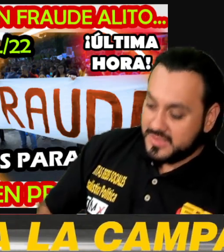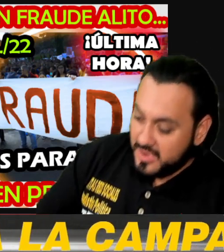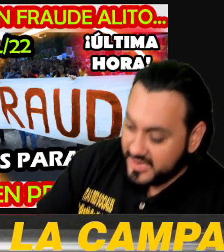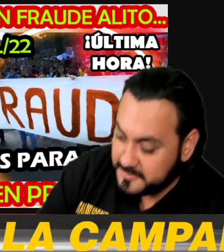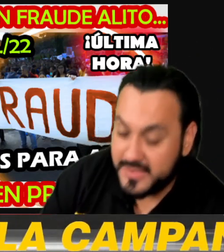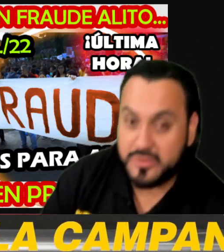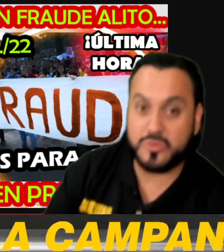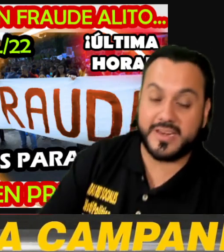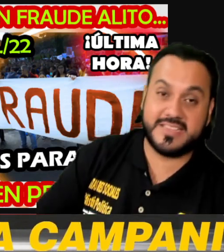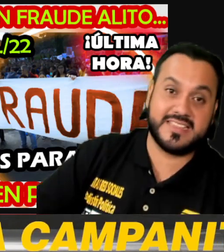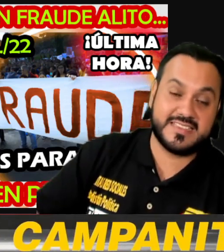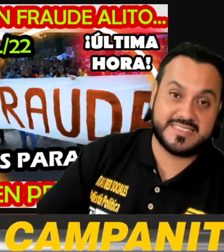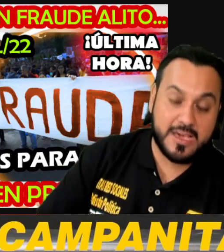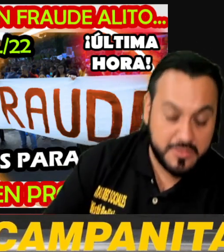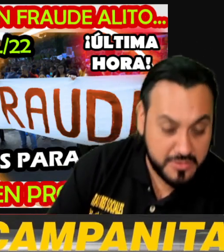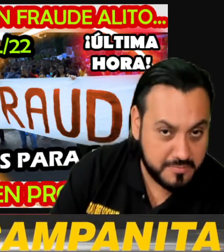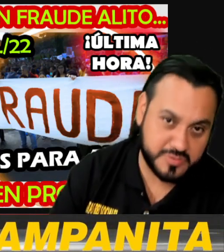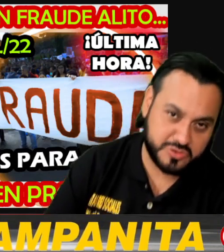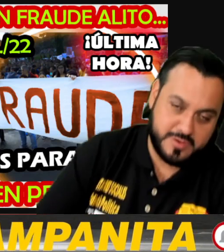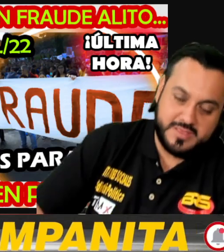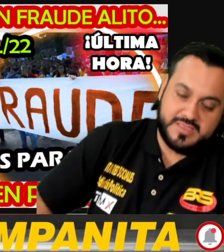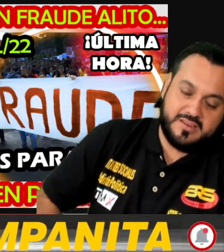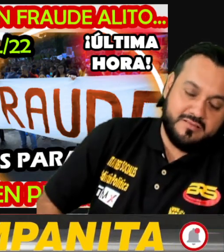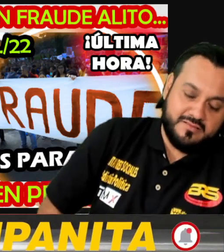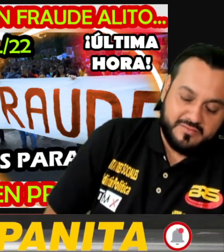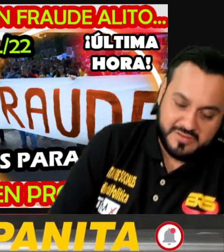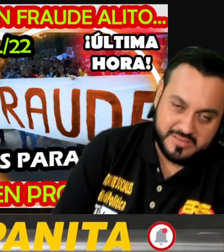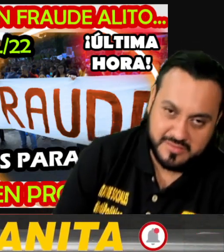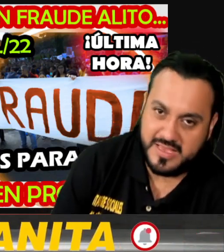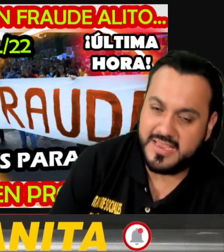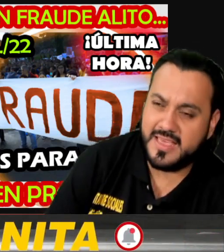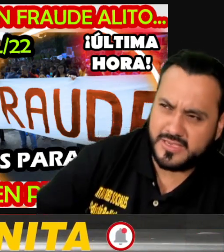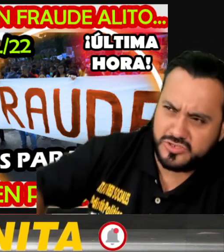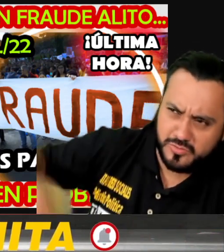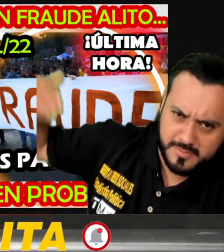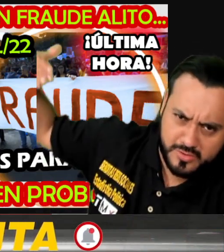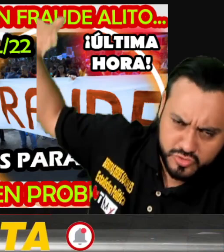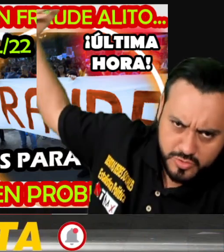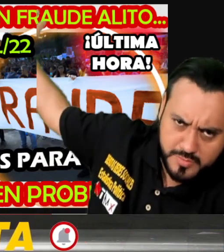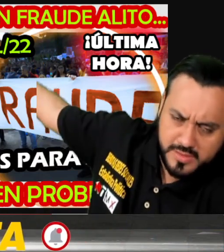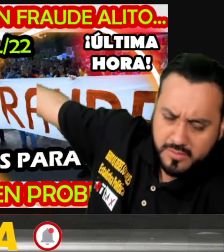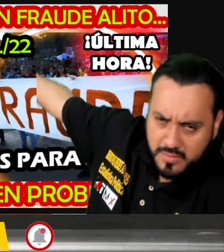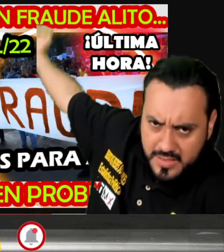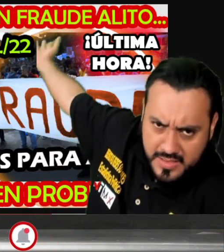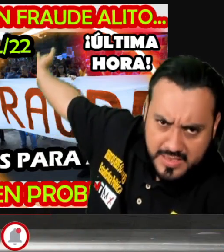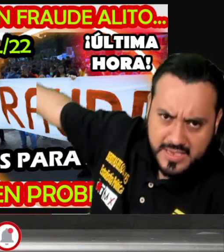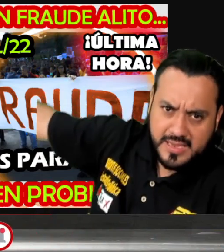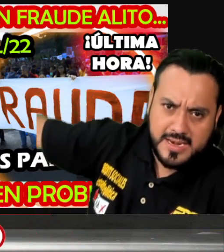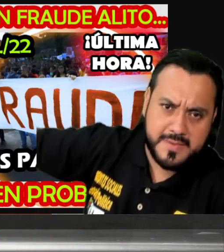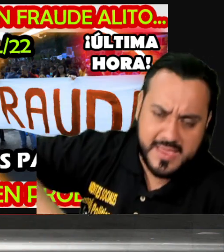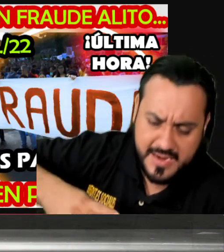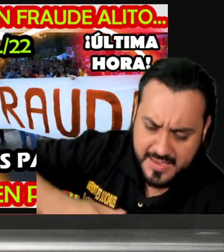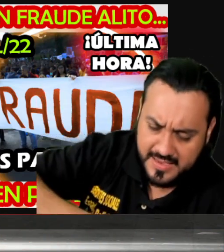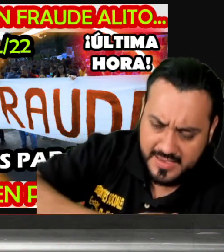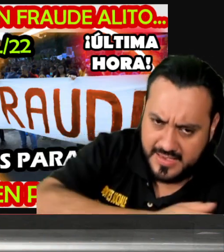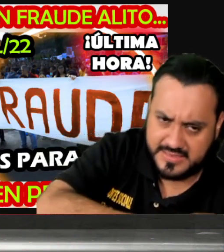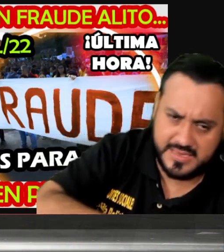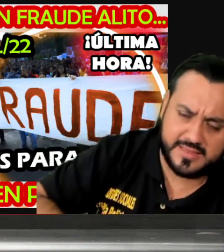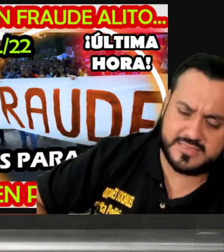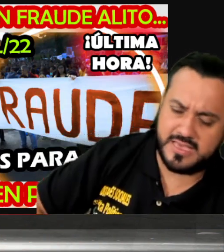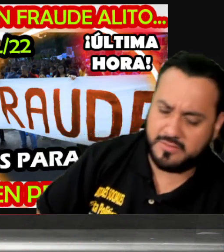es tu comentaba al respecto tú creaste en este audio pues realmente no fue una tontería de hecho mi hermano subió el vídeo en la mañana